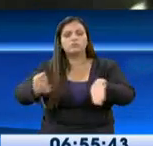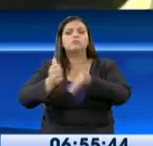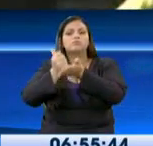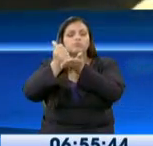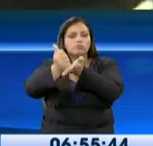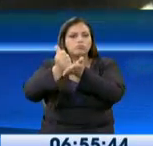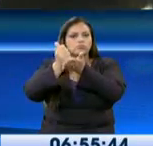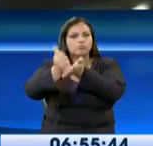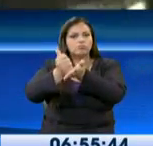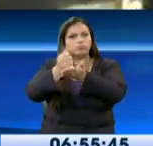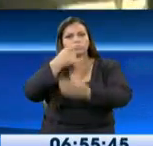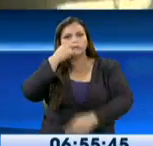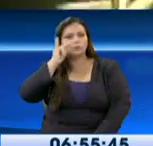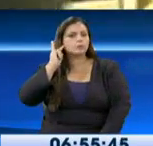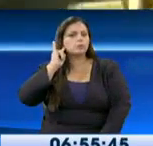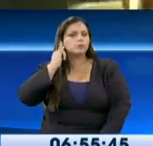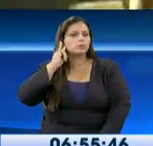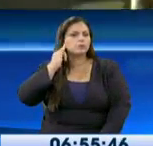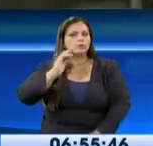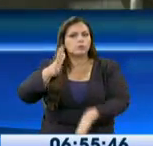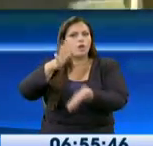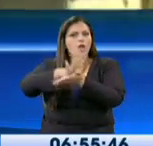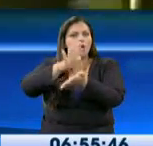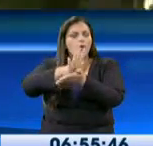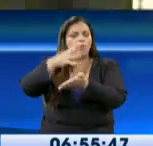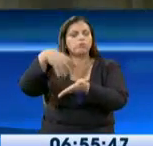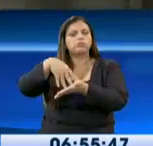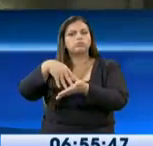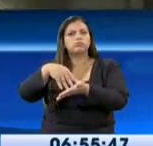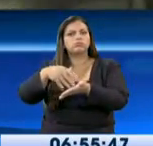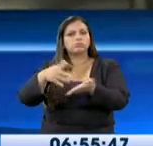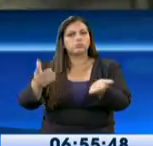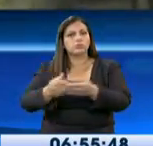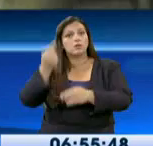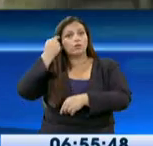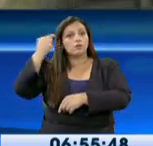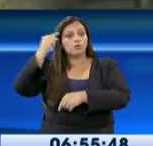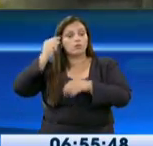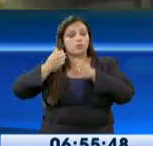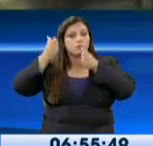asegura existe una denuncia acerca del suceso en la fiscalía.